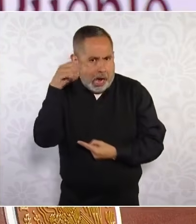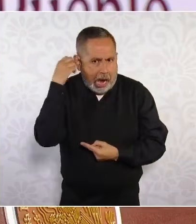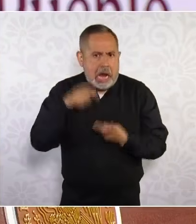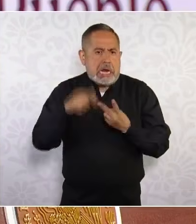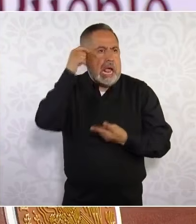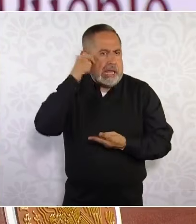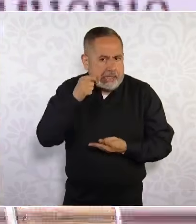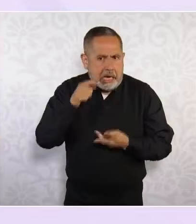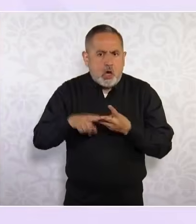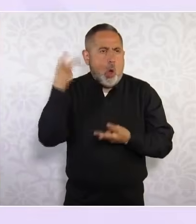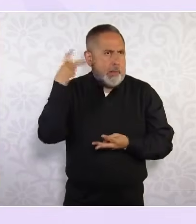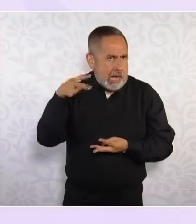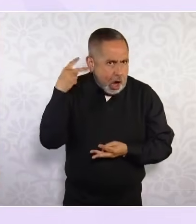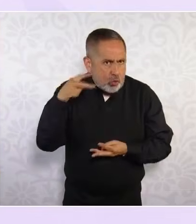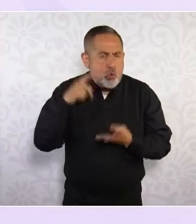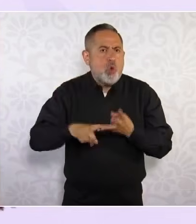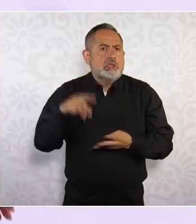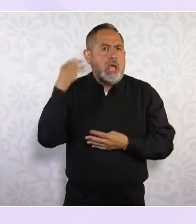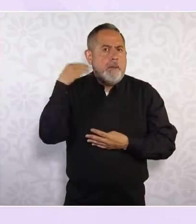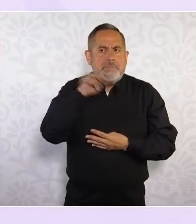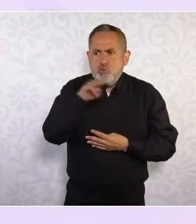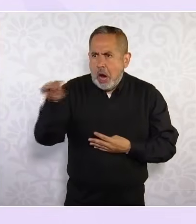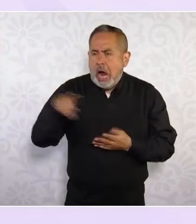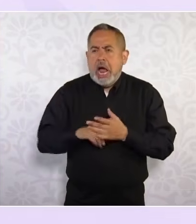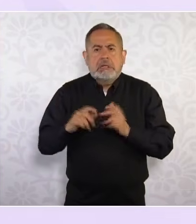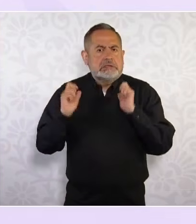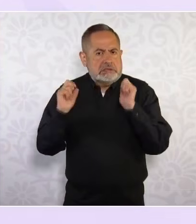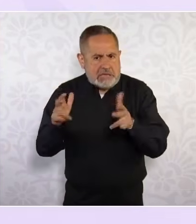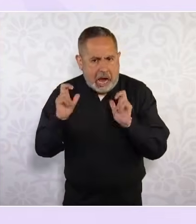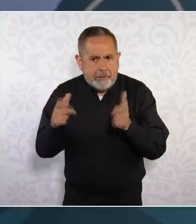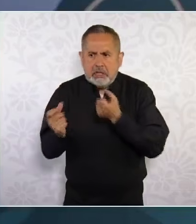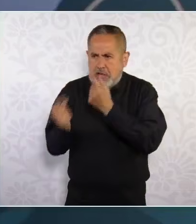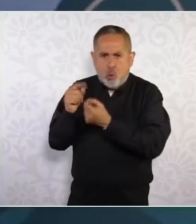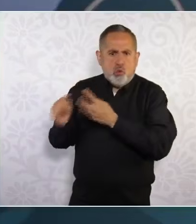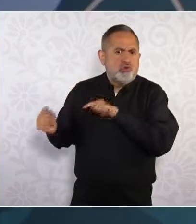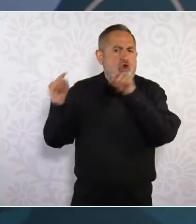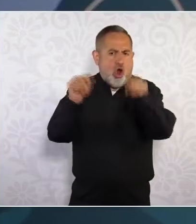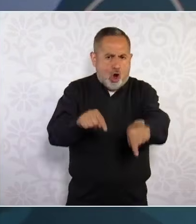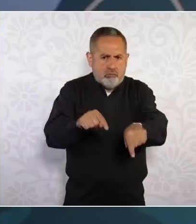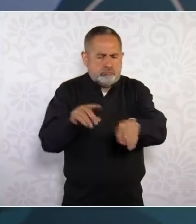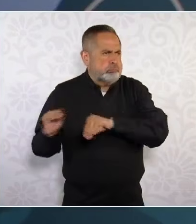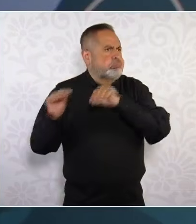de Veracruz, de Michoacán, de Chiapas algunos,